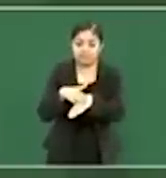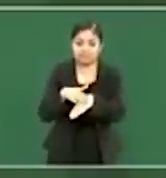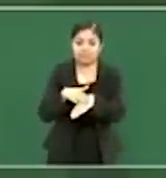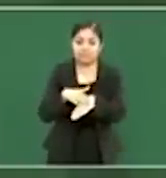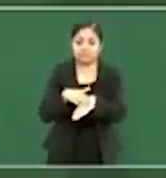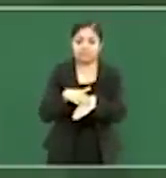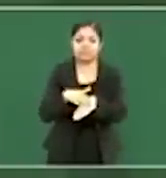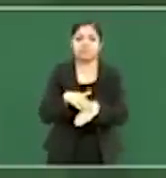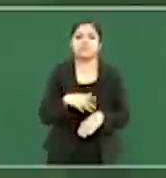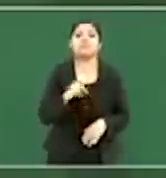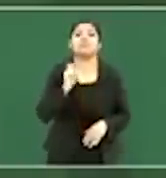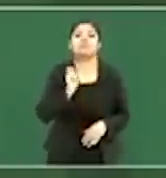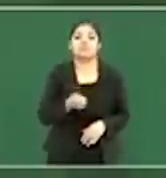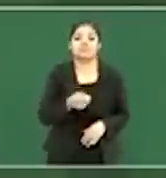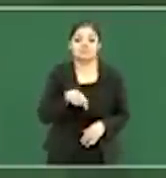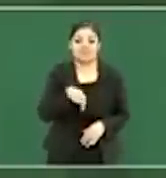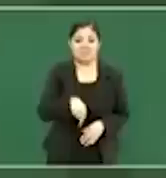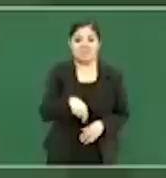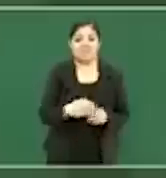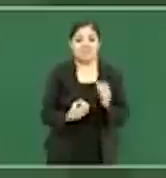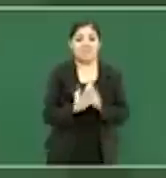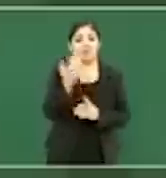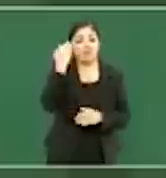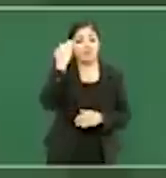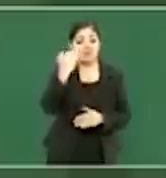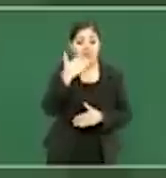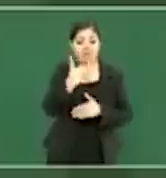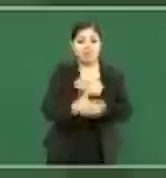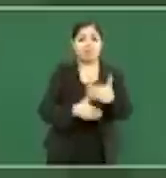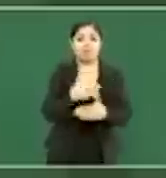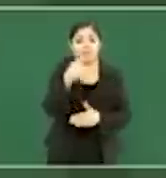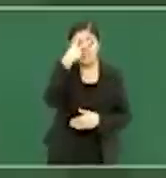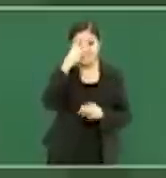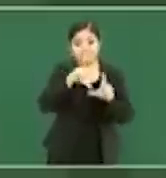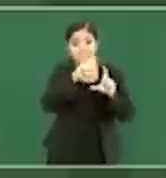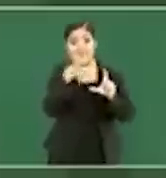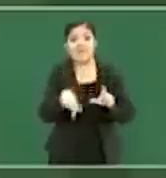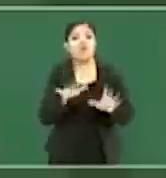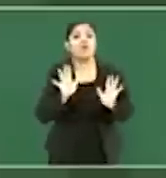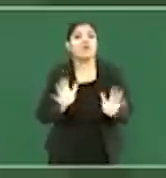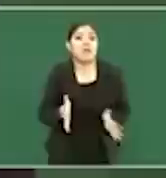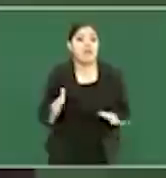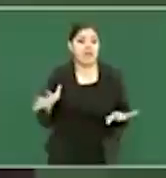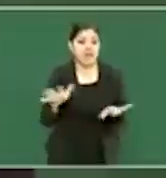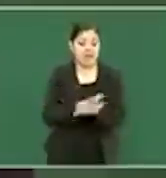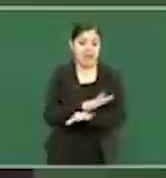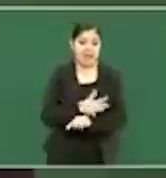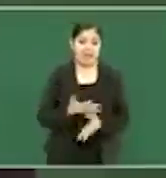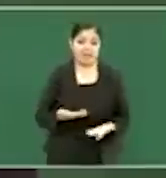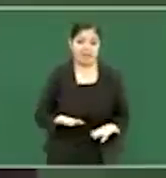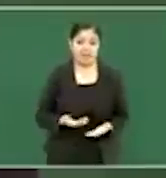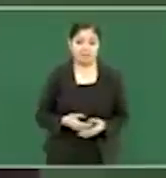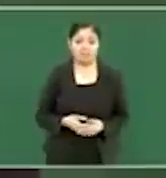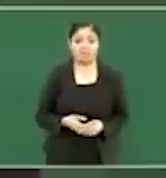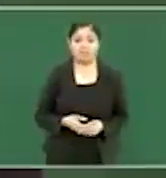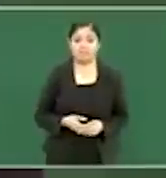de que ya es otra realidad la del país. Y sobre todo,